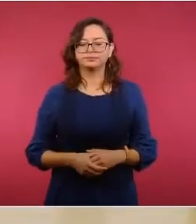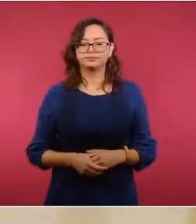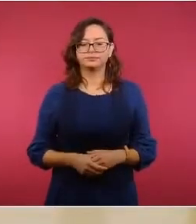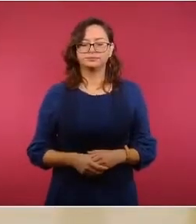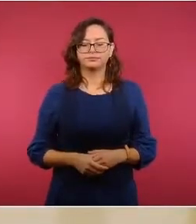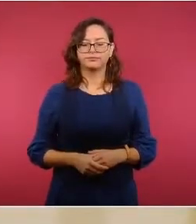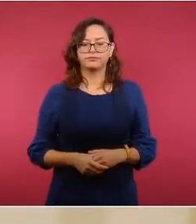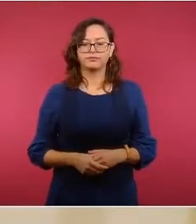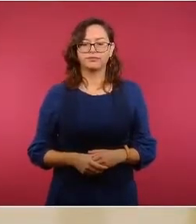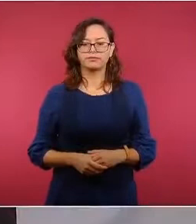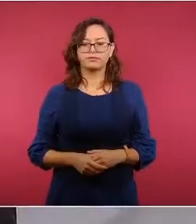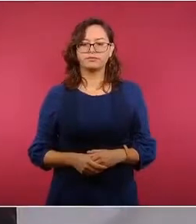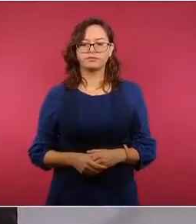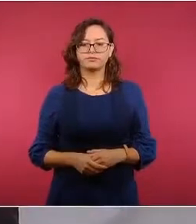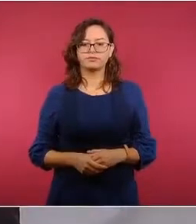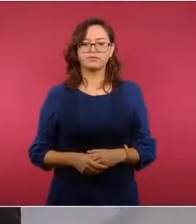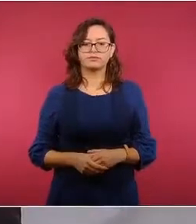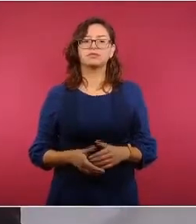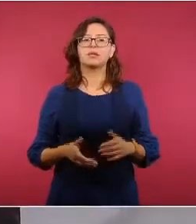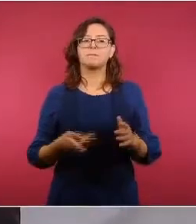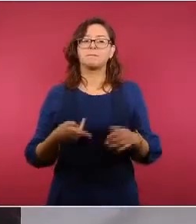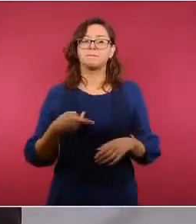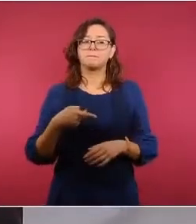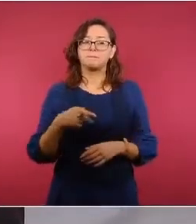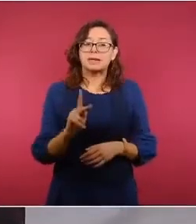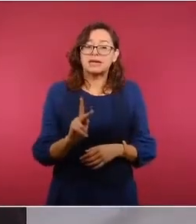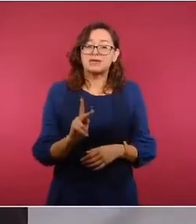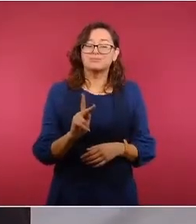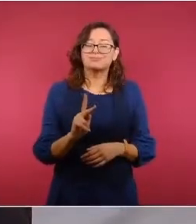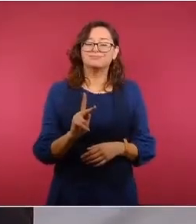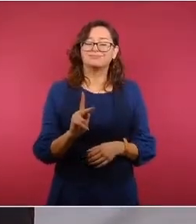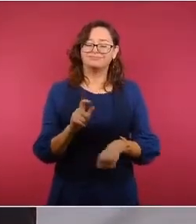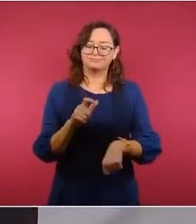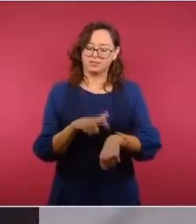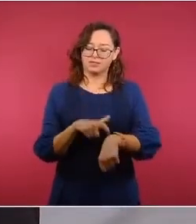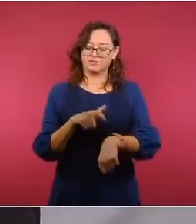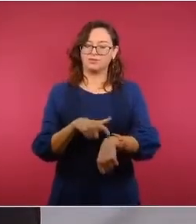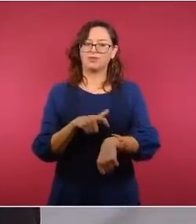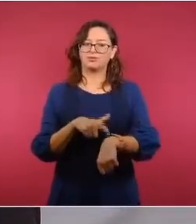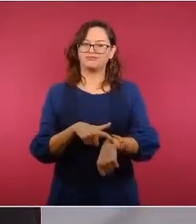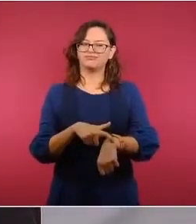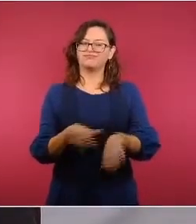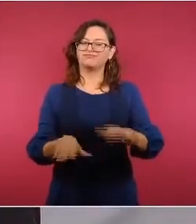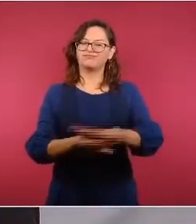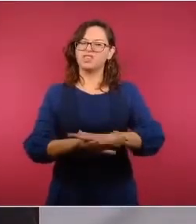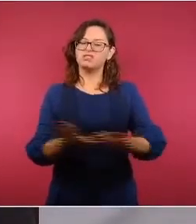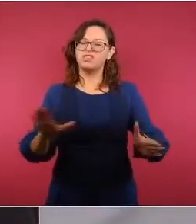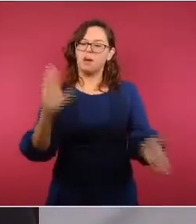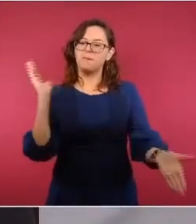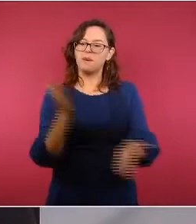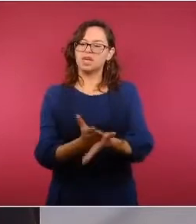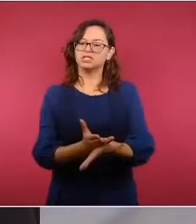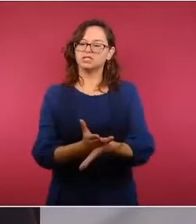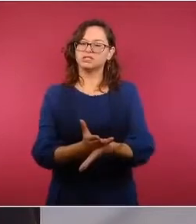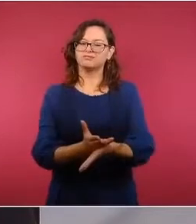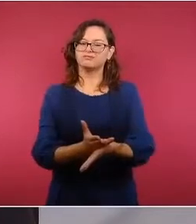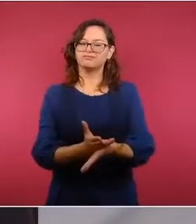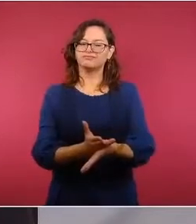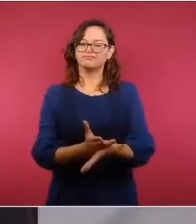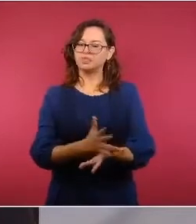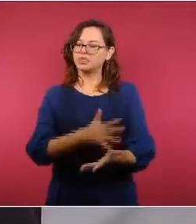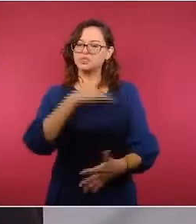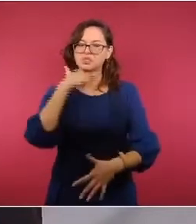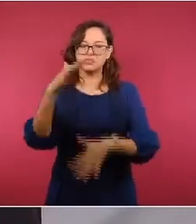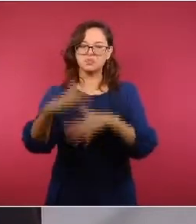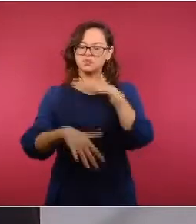pero ya es el momento de decir basta, de acabar con la